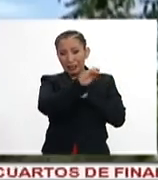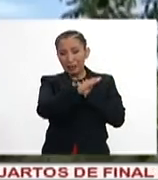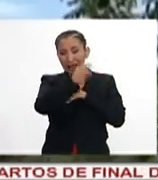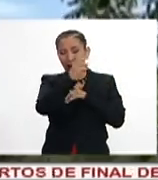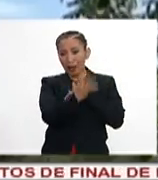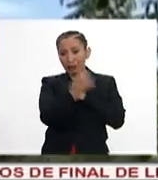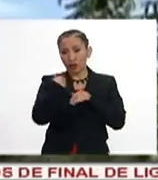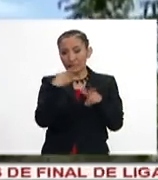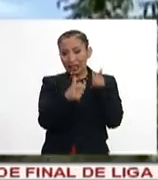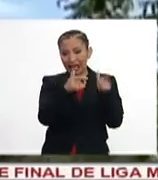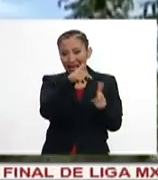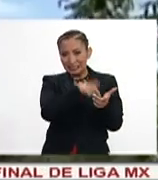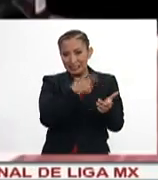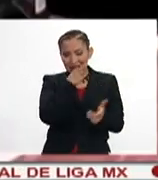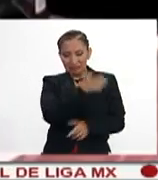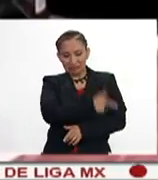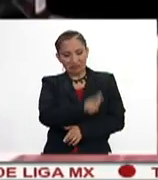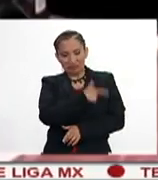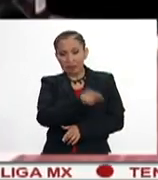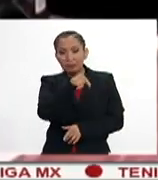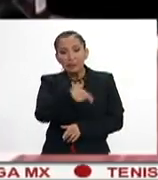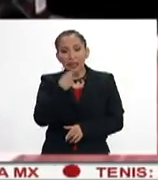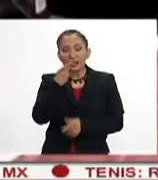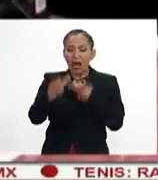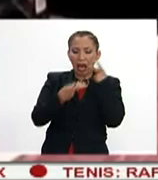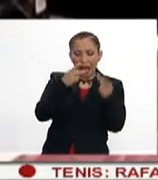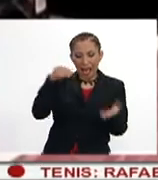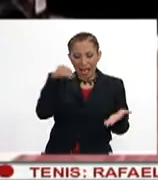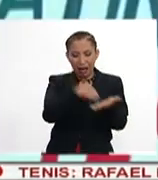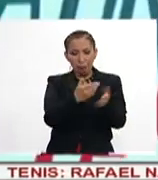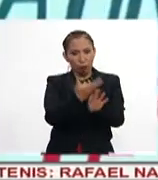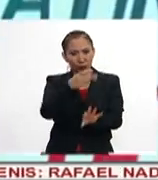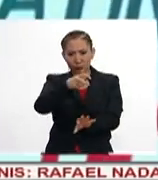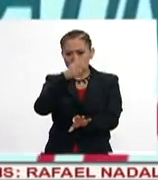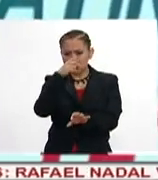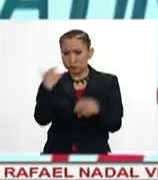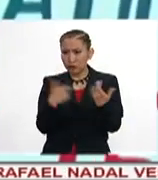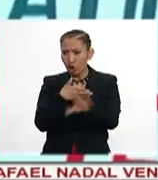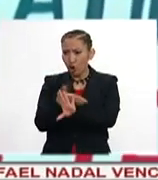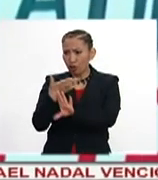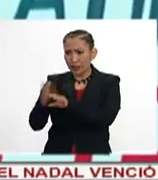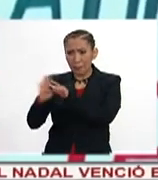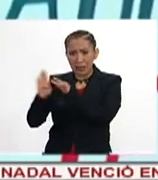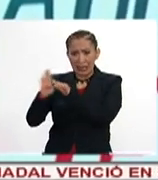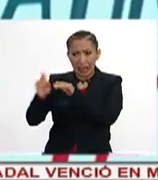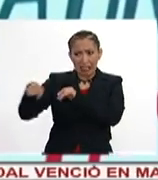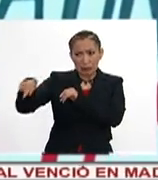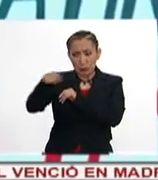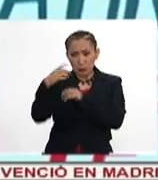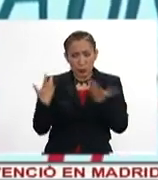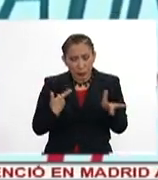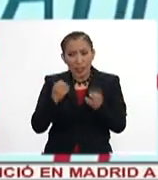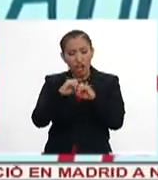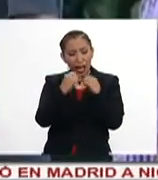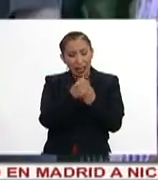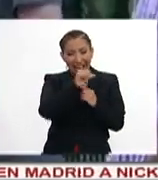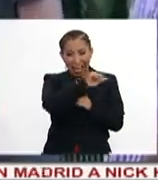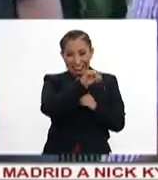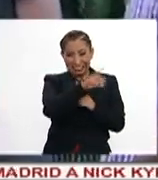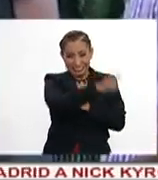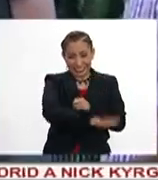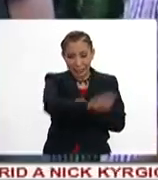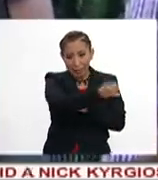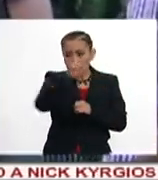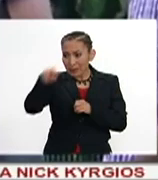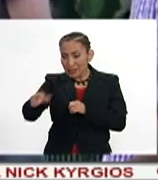en Texas. Esta ley viene con una retórica muy dura, antimigrante, y las organizaciones de la sociedad civil,